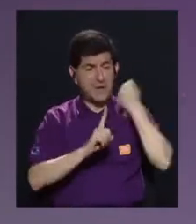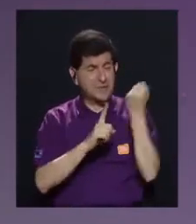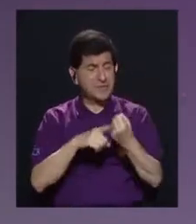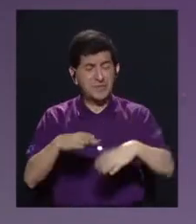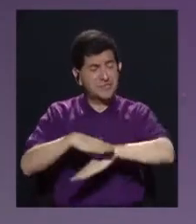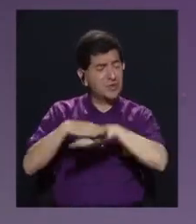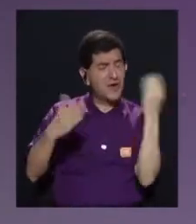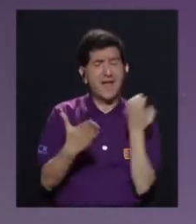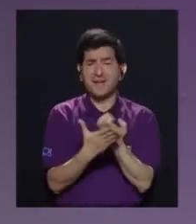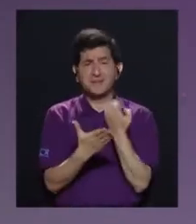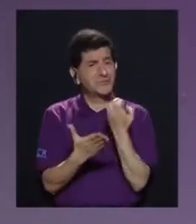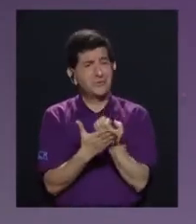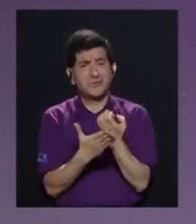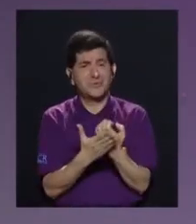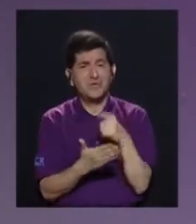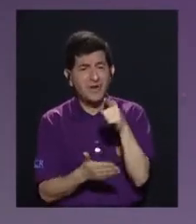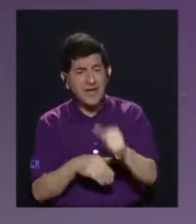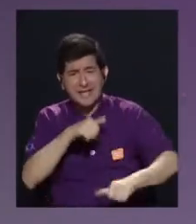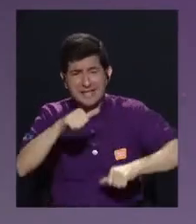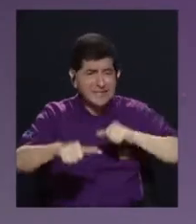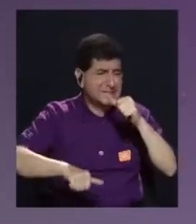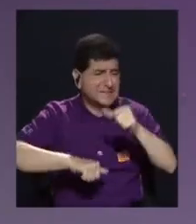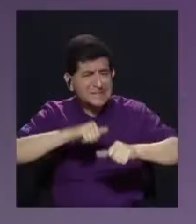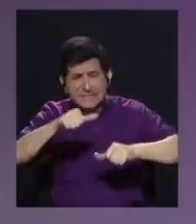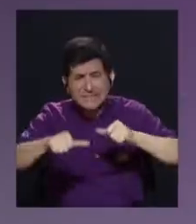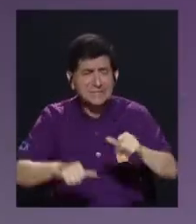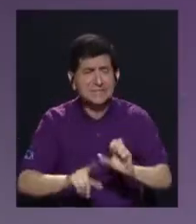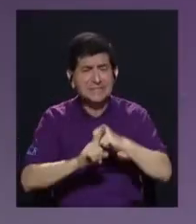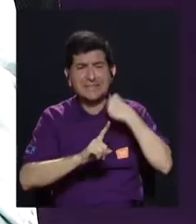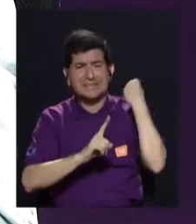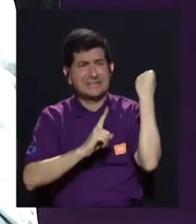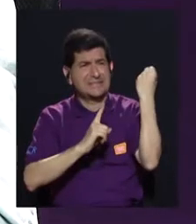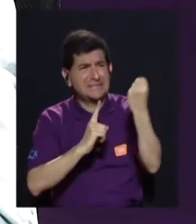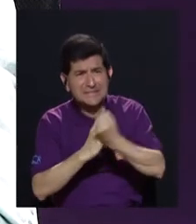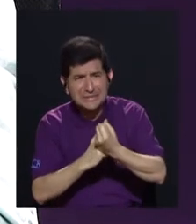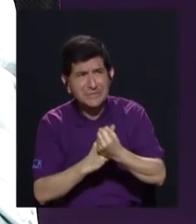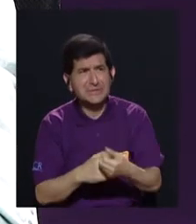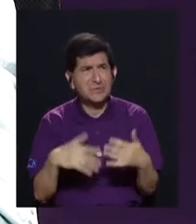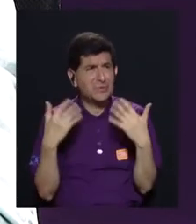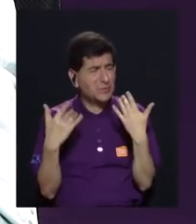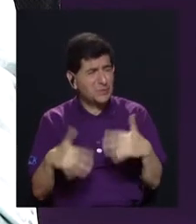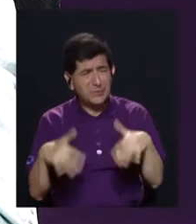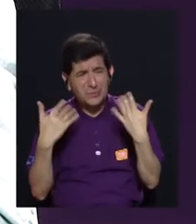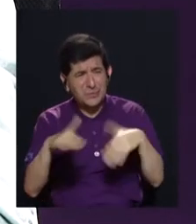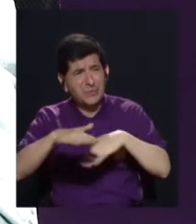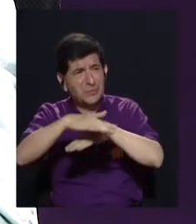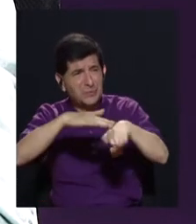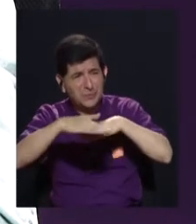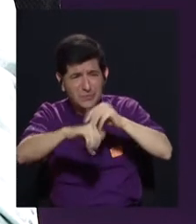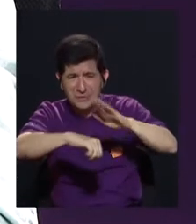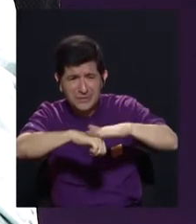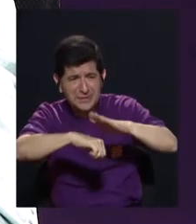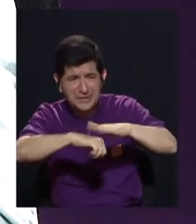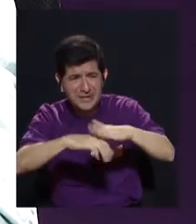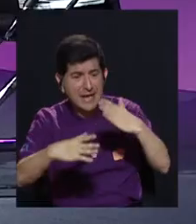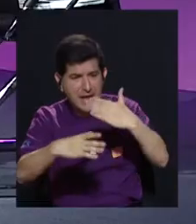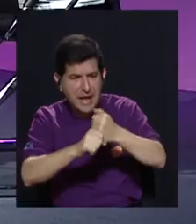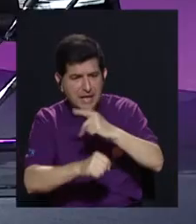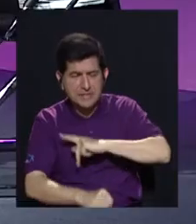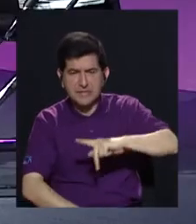económica y entonces tienen que lidiar con unas condiciones demasiado elementales que no les permiten la realización